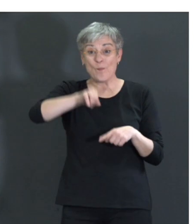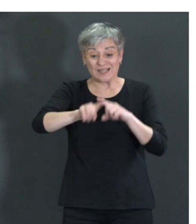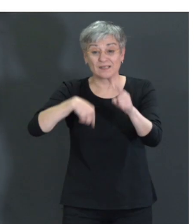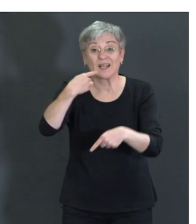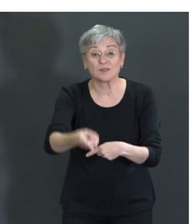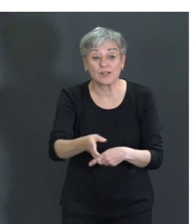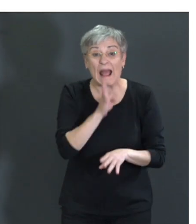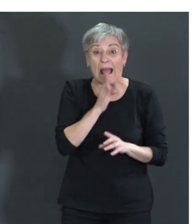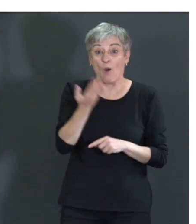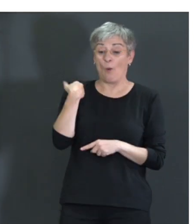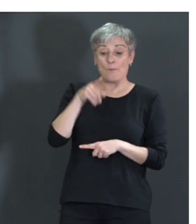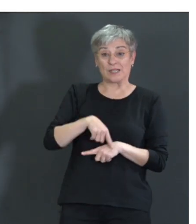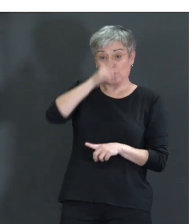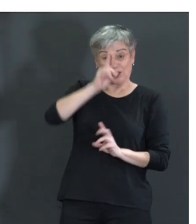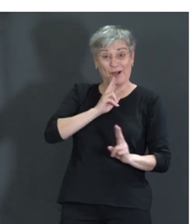eso que no sabía responderte